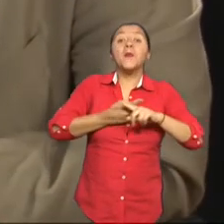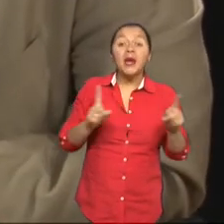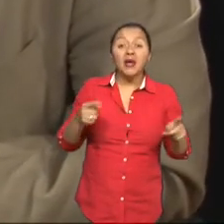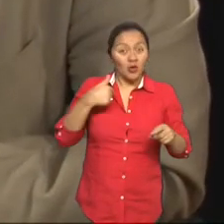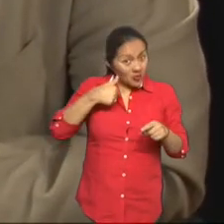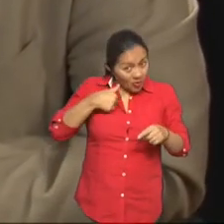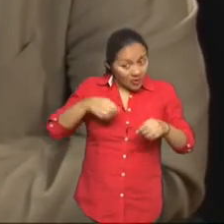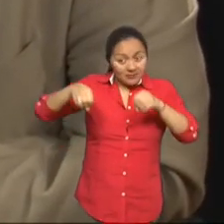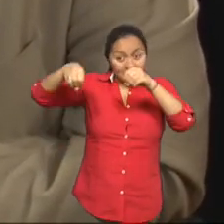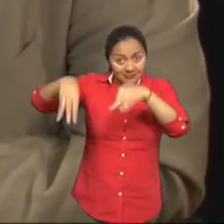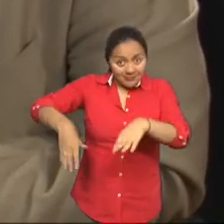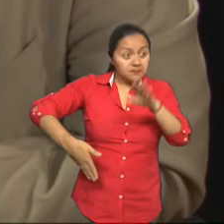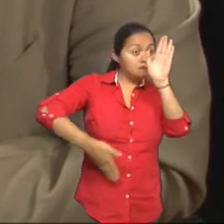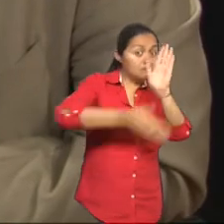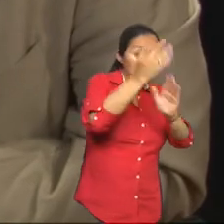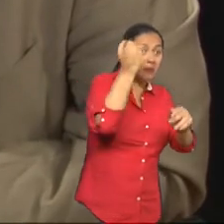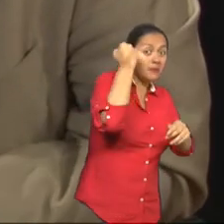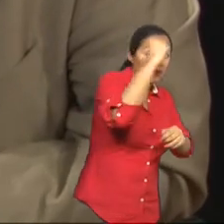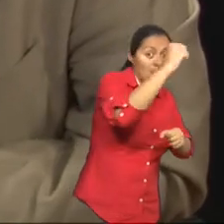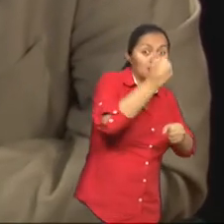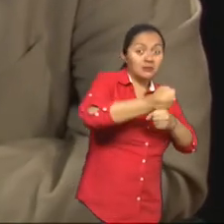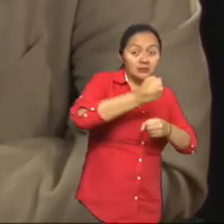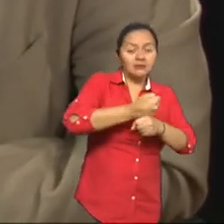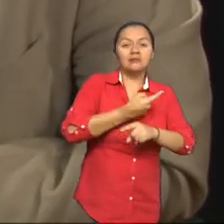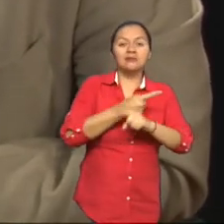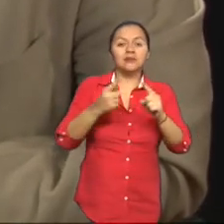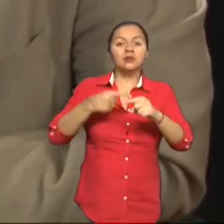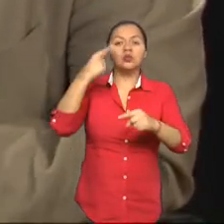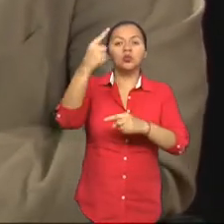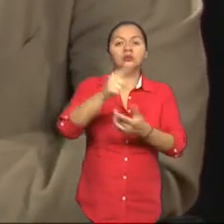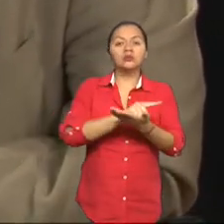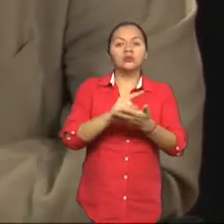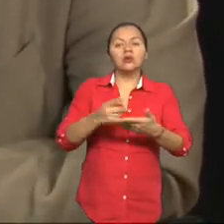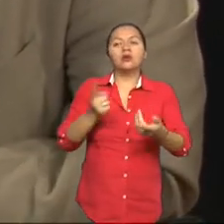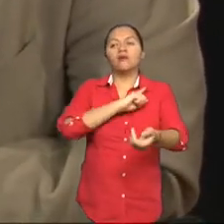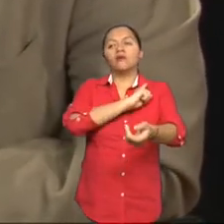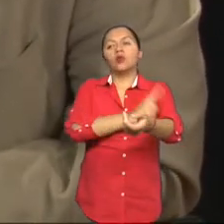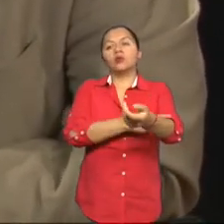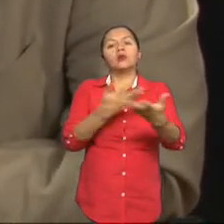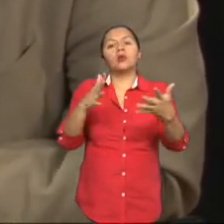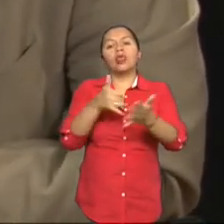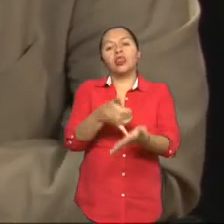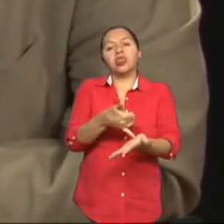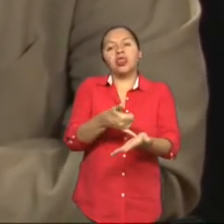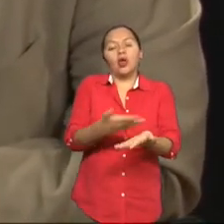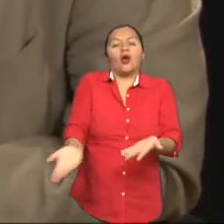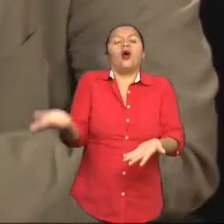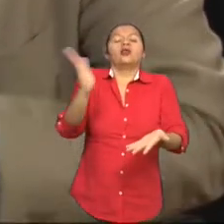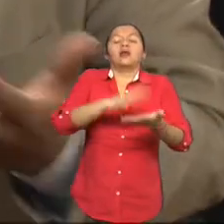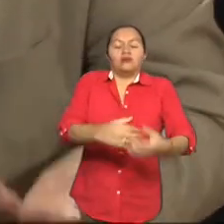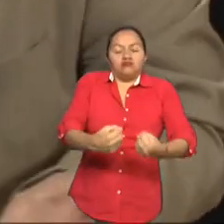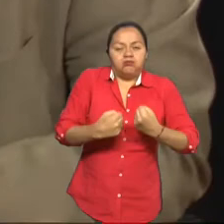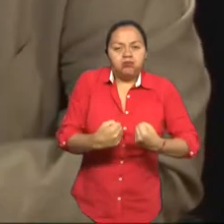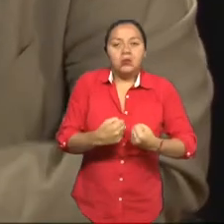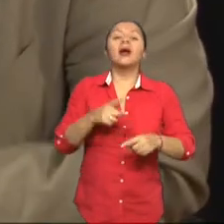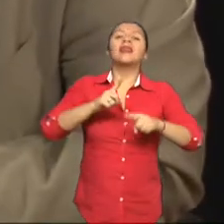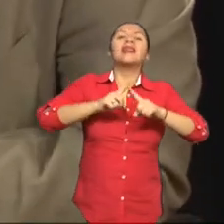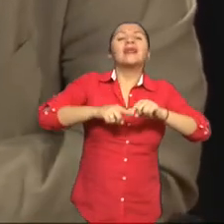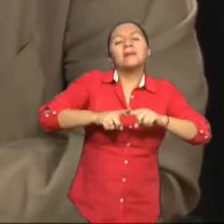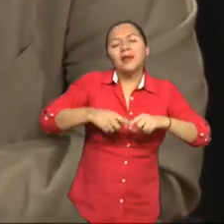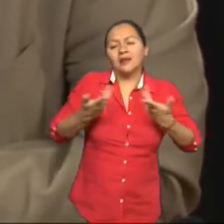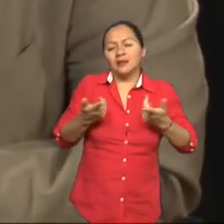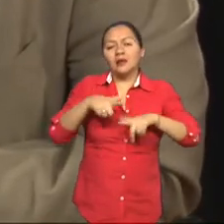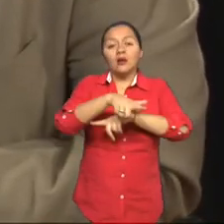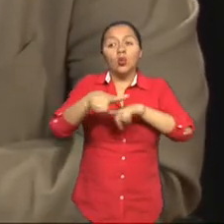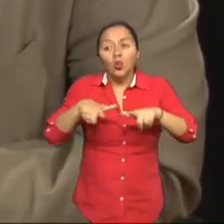hacer esa actividad por mi trabajo, a la siguiente semana ya no tengo las fuerzas, entonces tengo que otra vez retomar. Entonces depende muchísimo del lugar que tengas para entrenar,